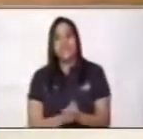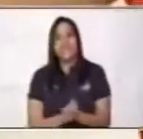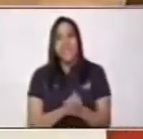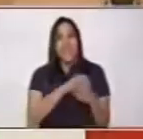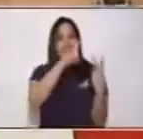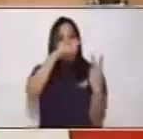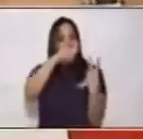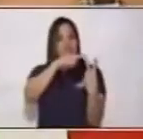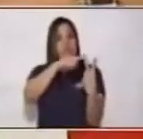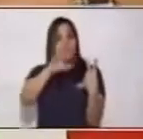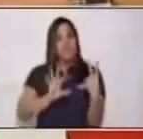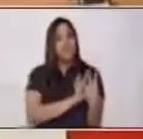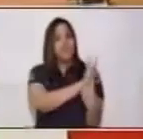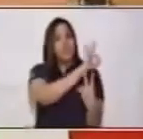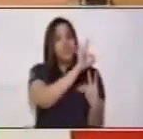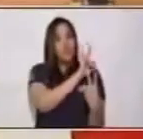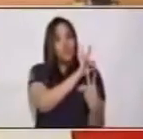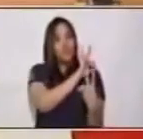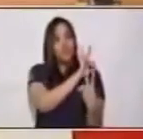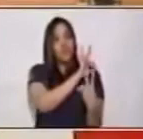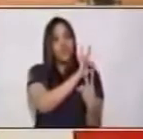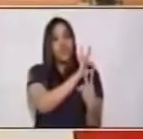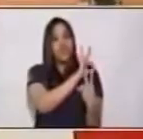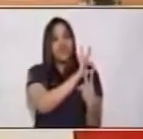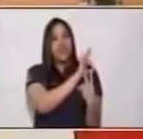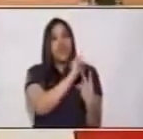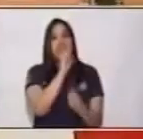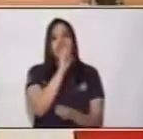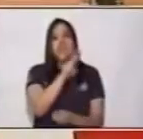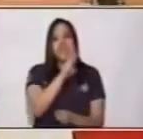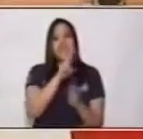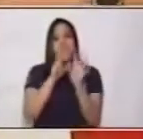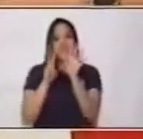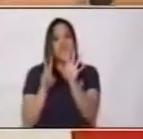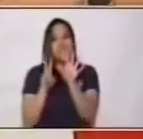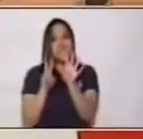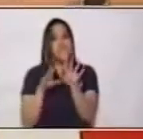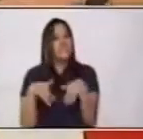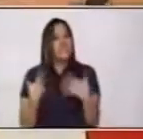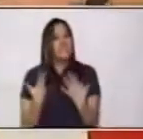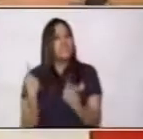La raíz cúbica de 27,